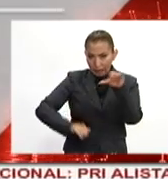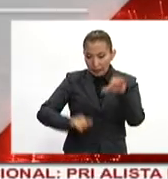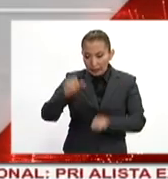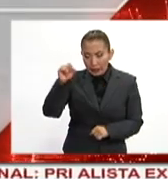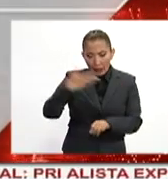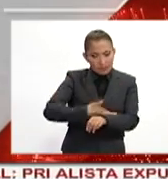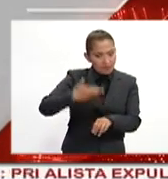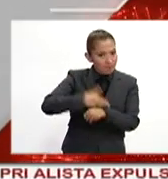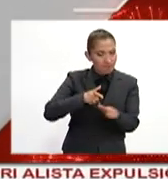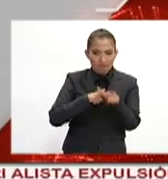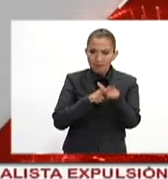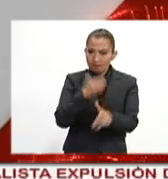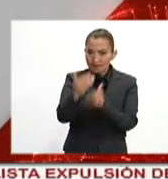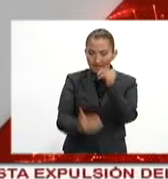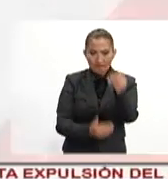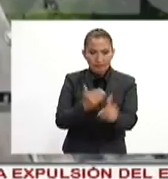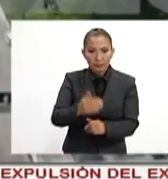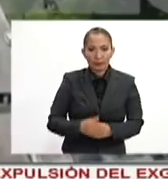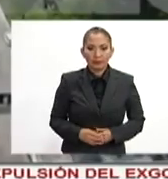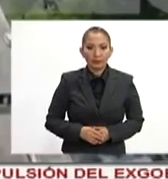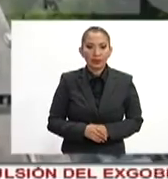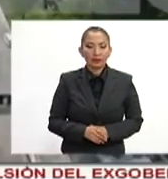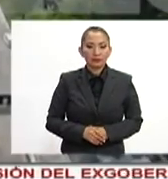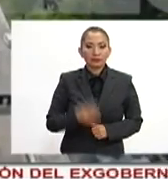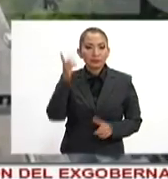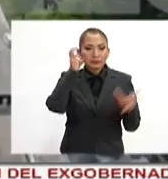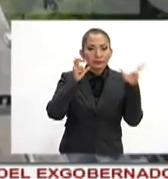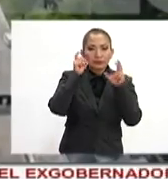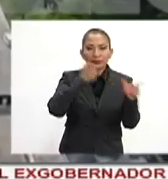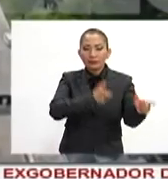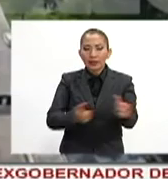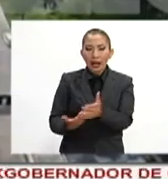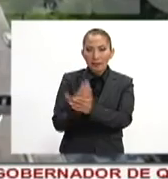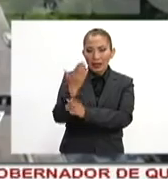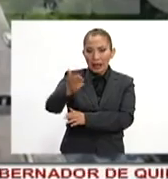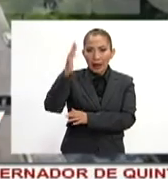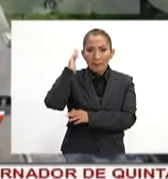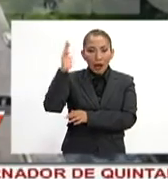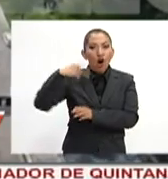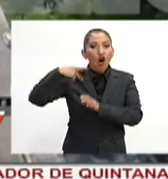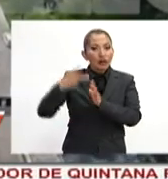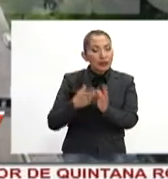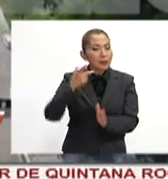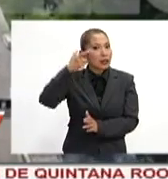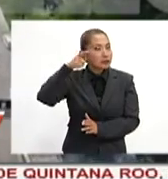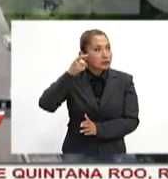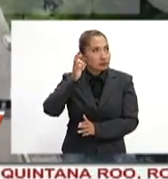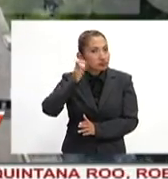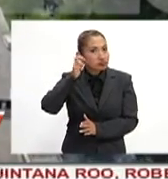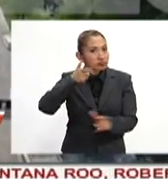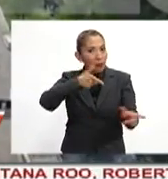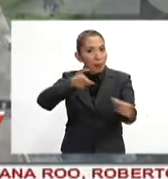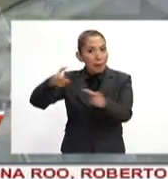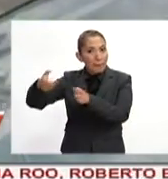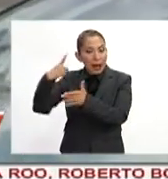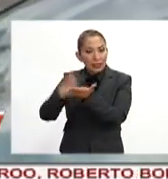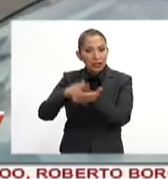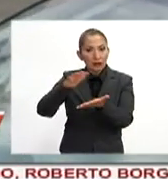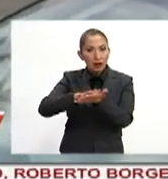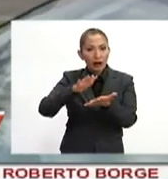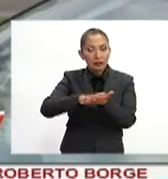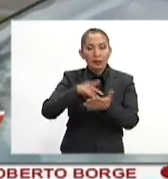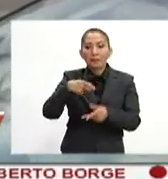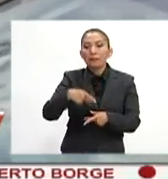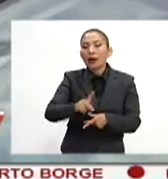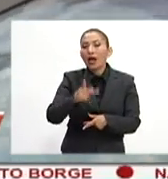ese proceso de continuidad. La mañana de este miércoles se volvieron a escuchar detonaciones de arma de fuego en el penal.